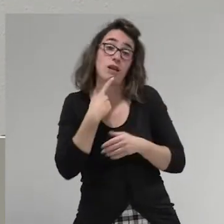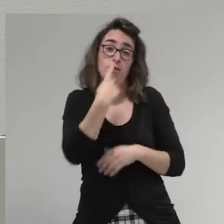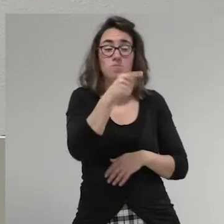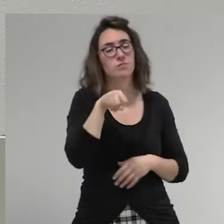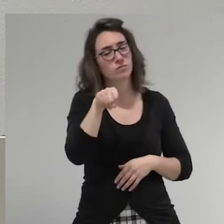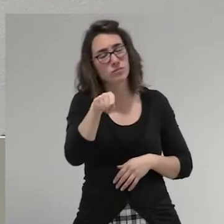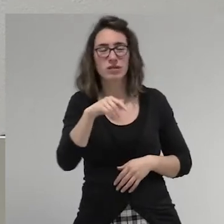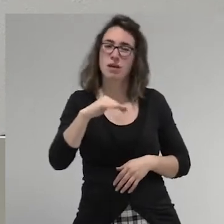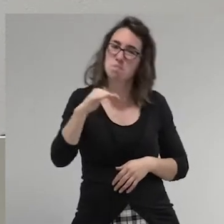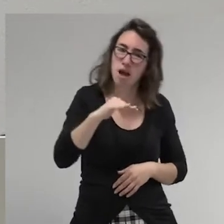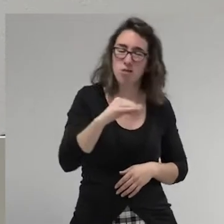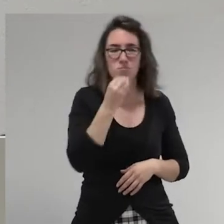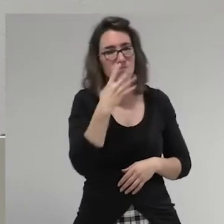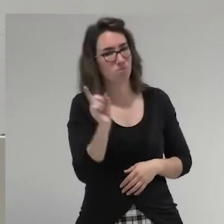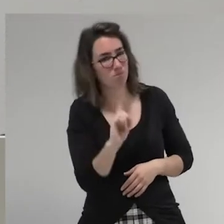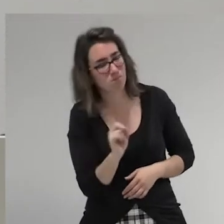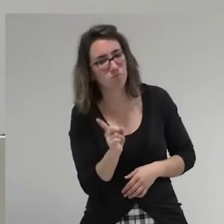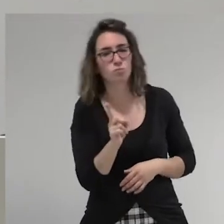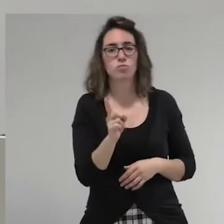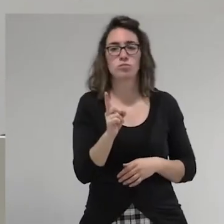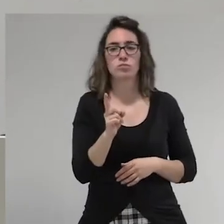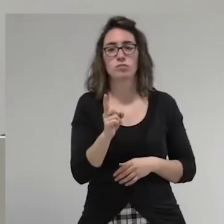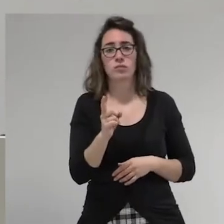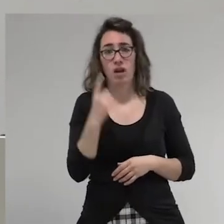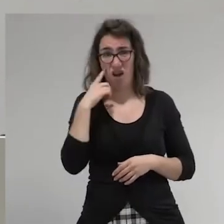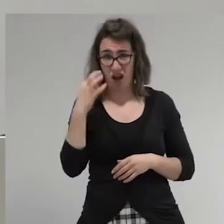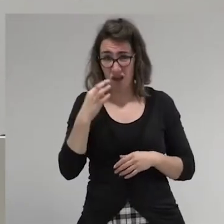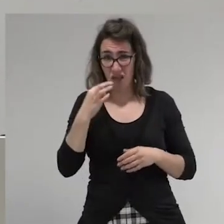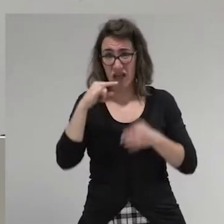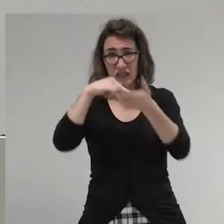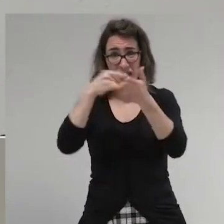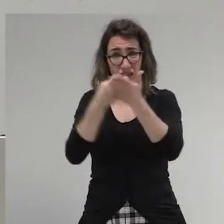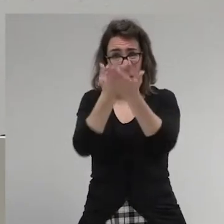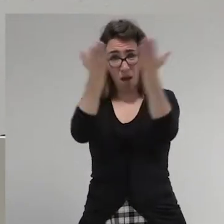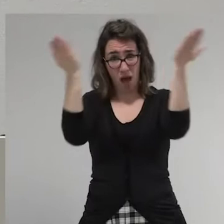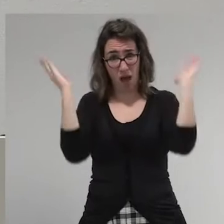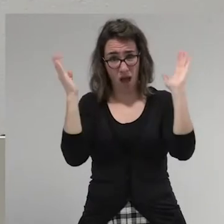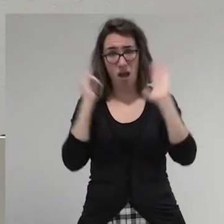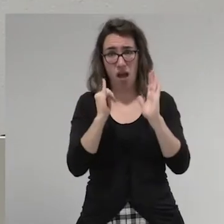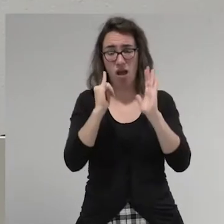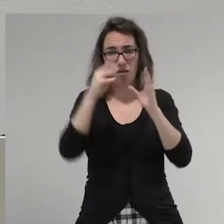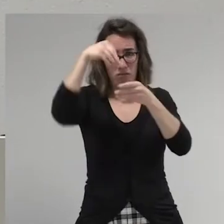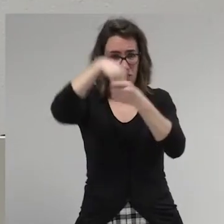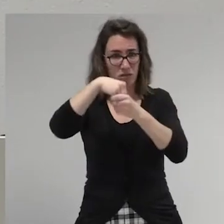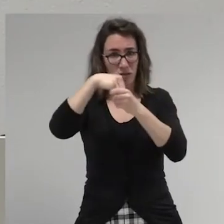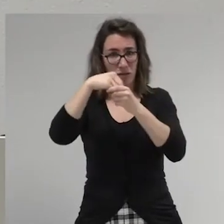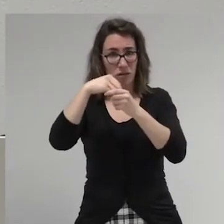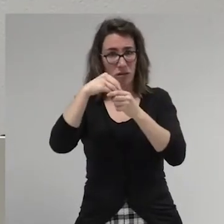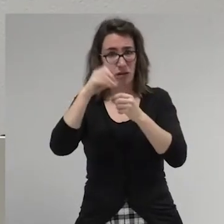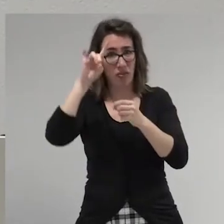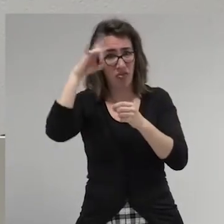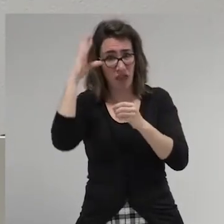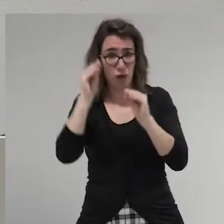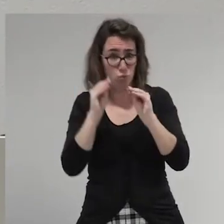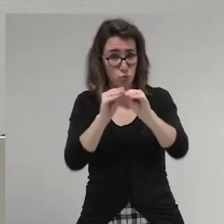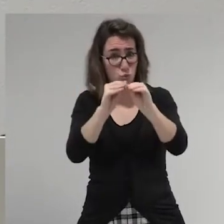malo, mientras que tengo todo un sistema que reproduce todo lo contrario, o sea, reproduce en realidad las ideas que le